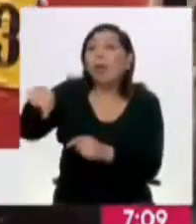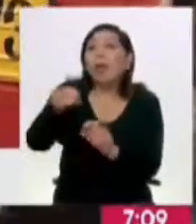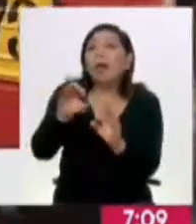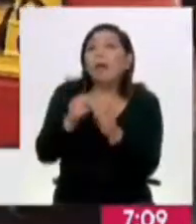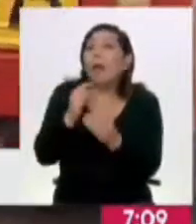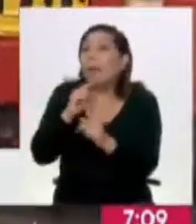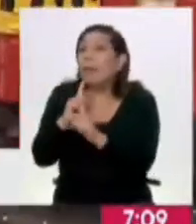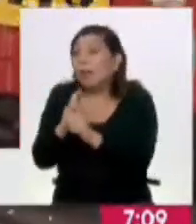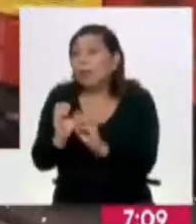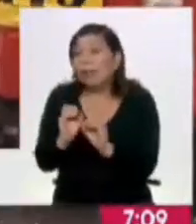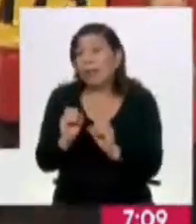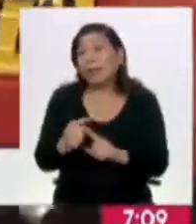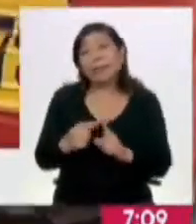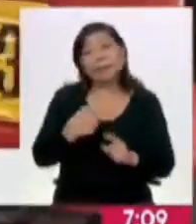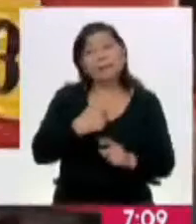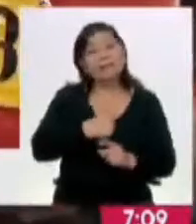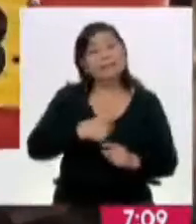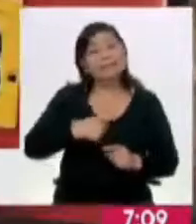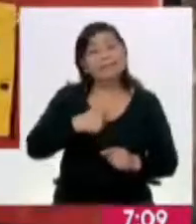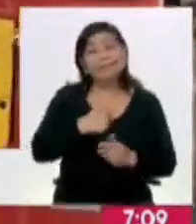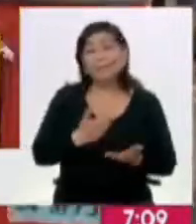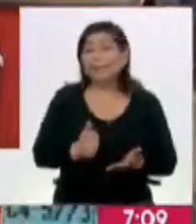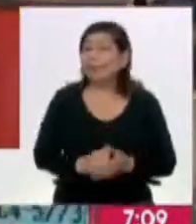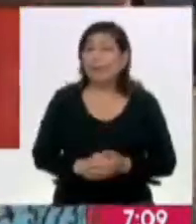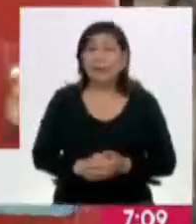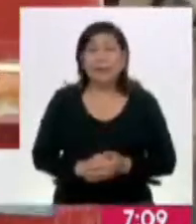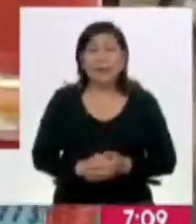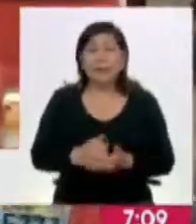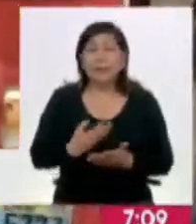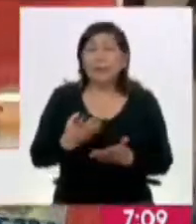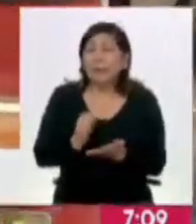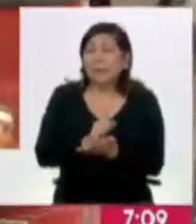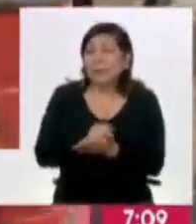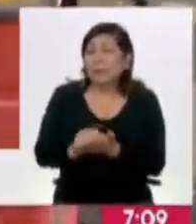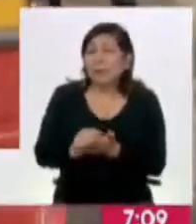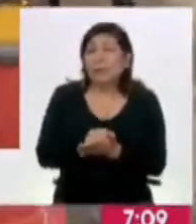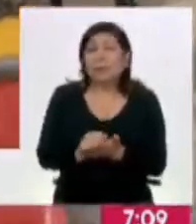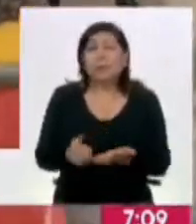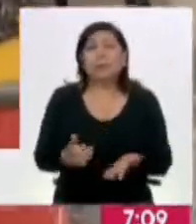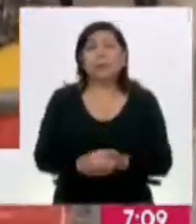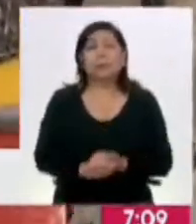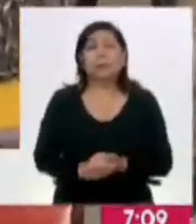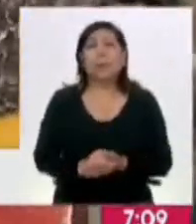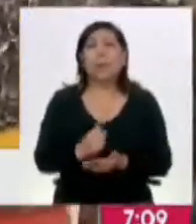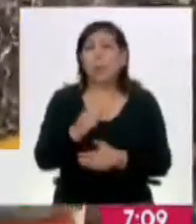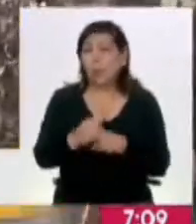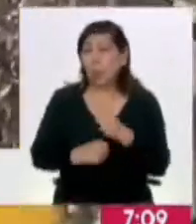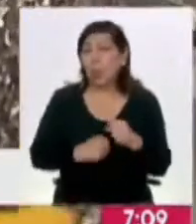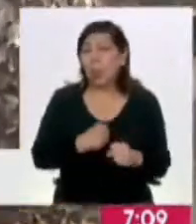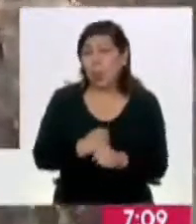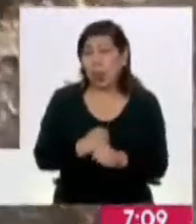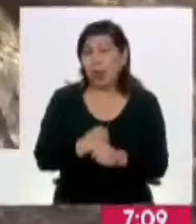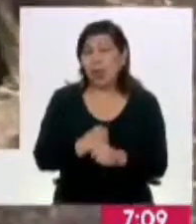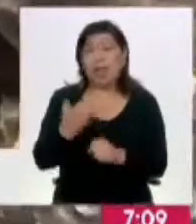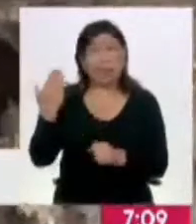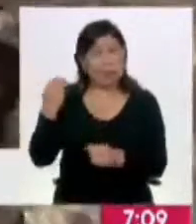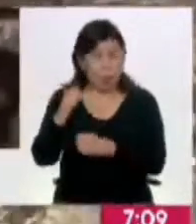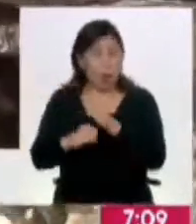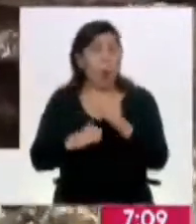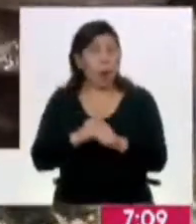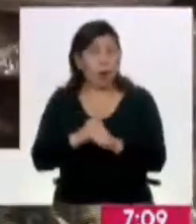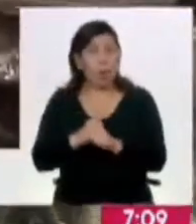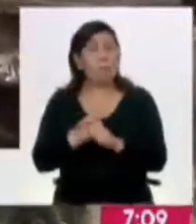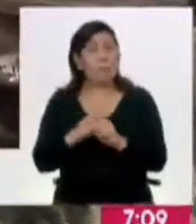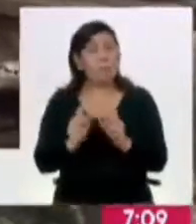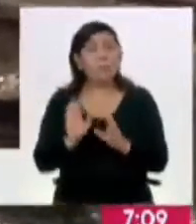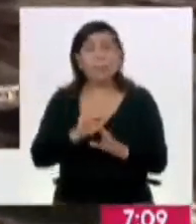la familia. Lamentablemente, han pasado muchos meses, han pasado ya prácticamente un año, y es en estas circunstancias que recién